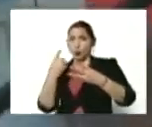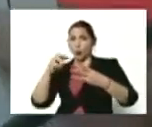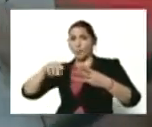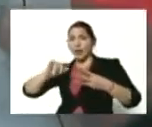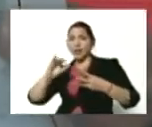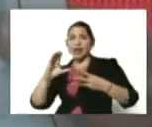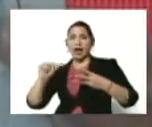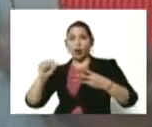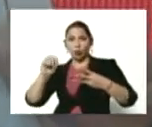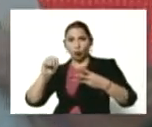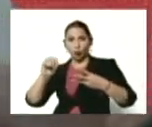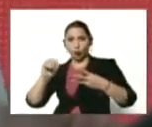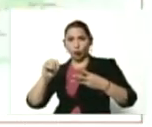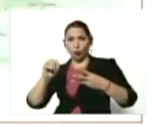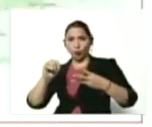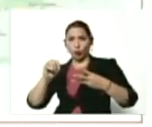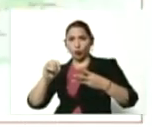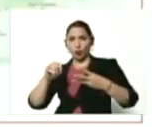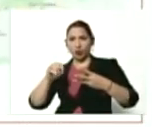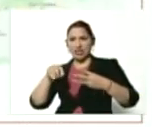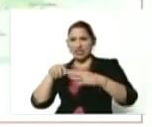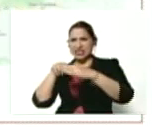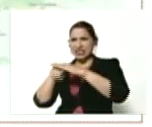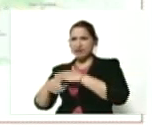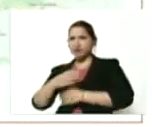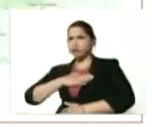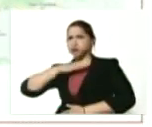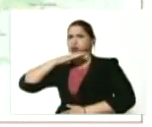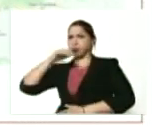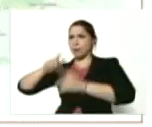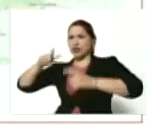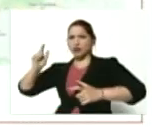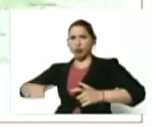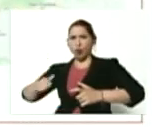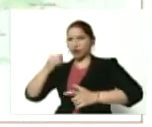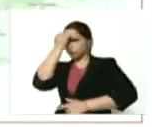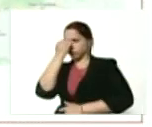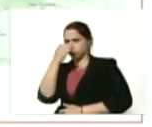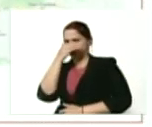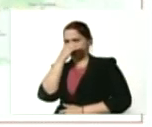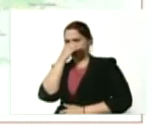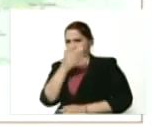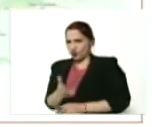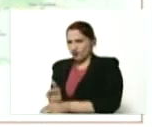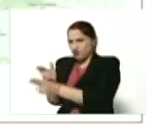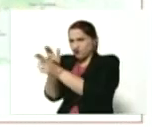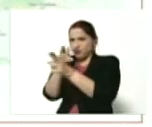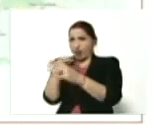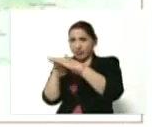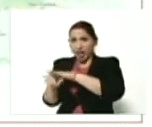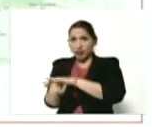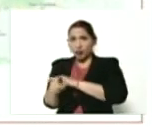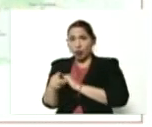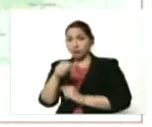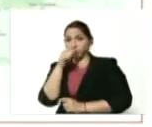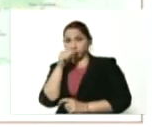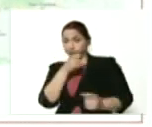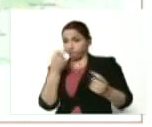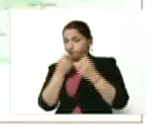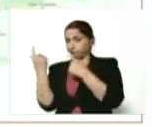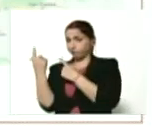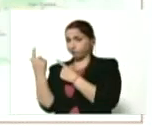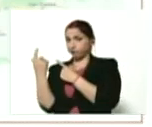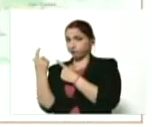Maicao, lleno de homicidas, de paramilitares, de narcotraficantes,